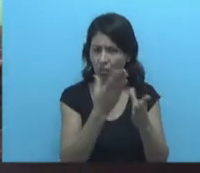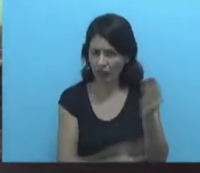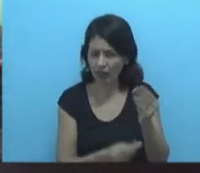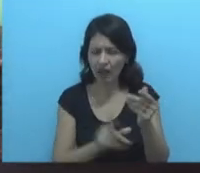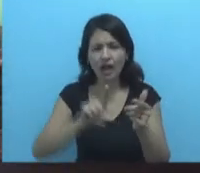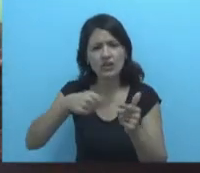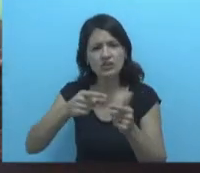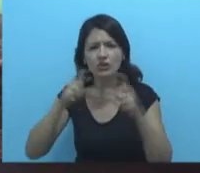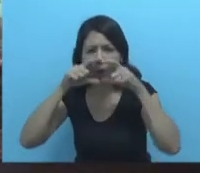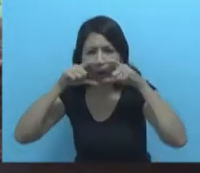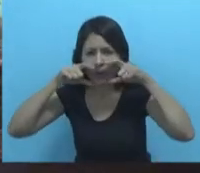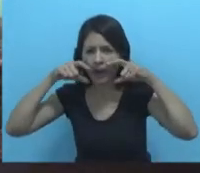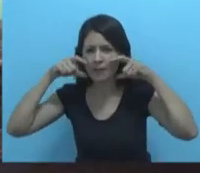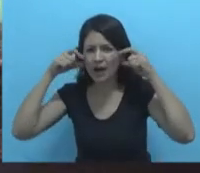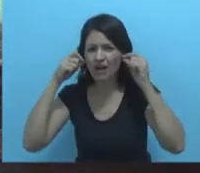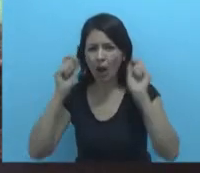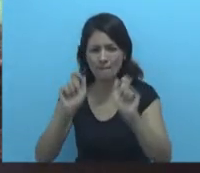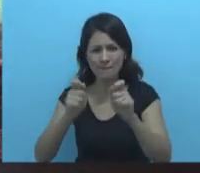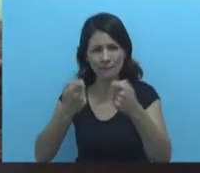Expediente número